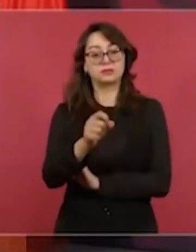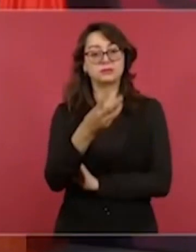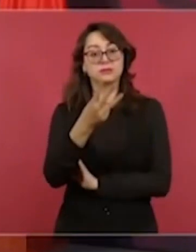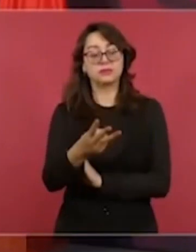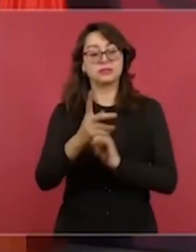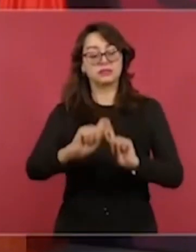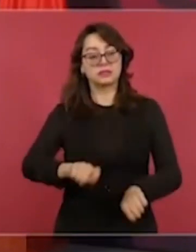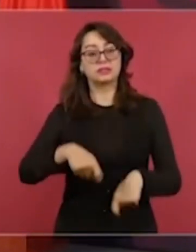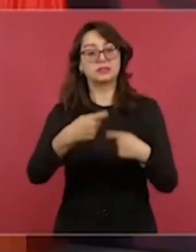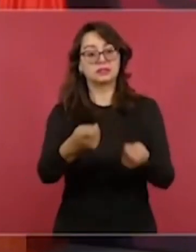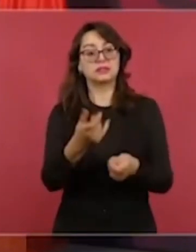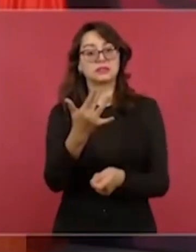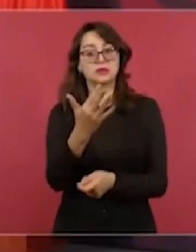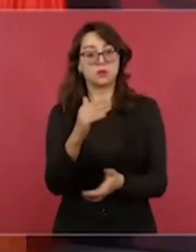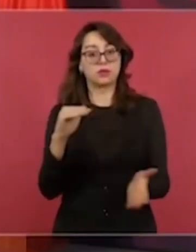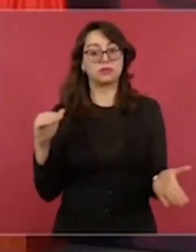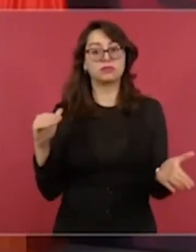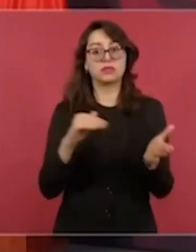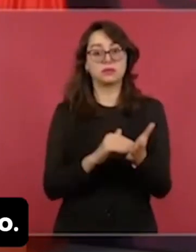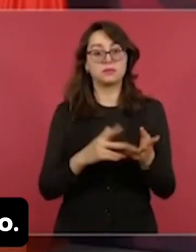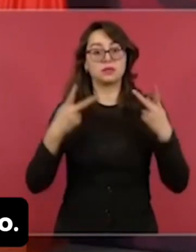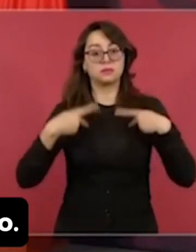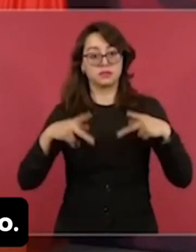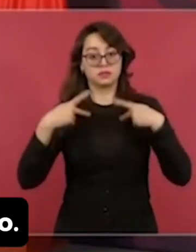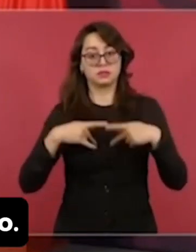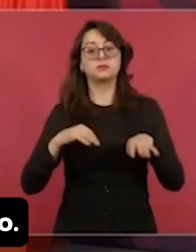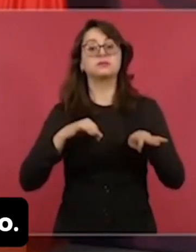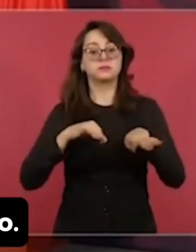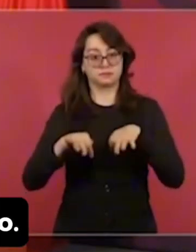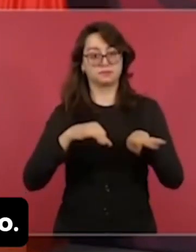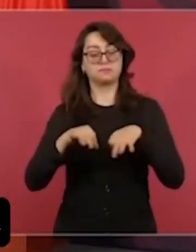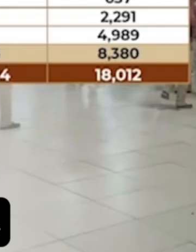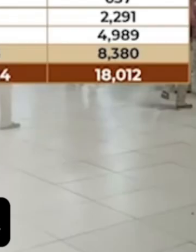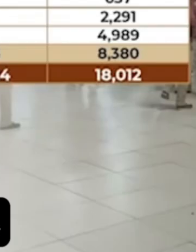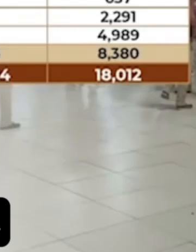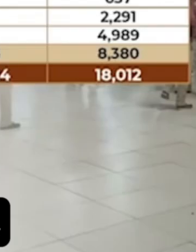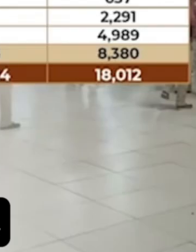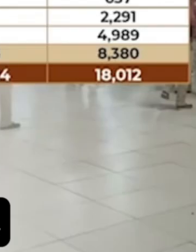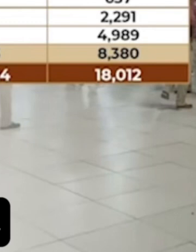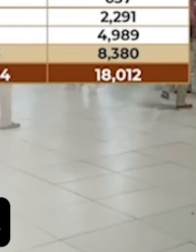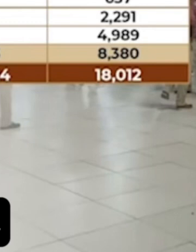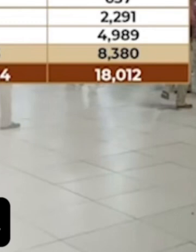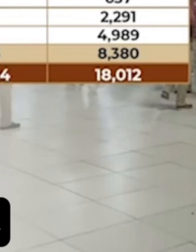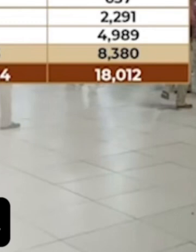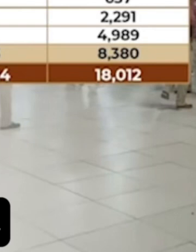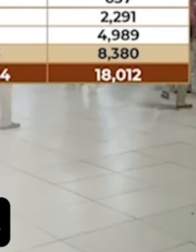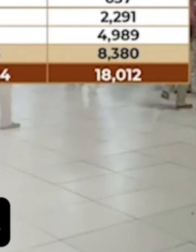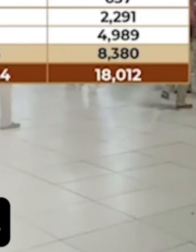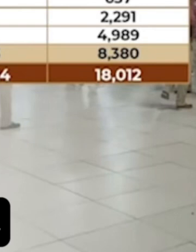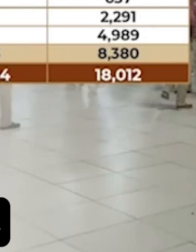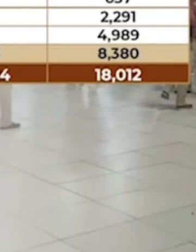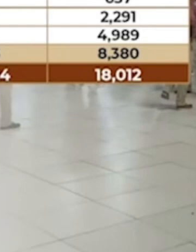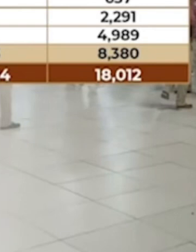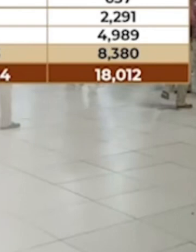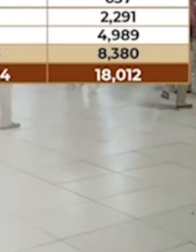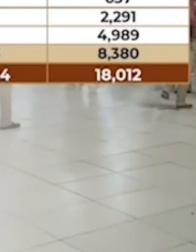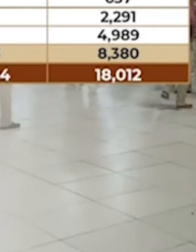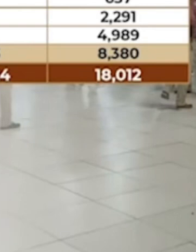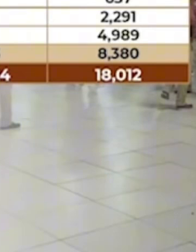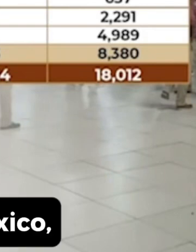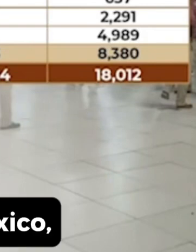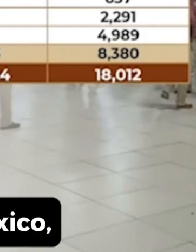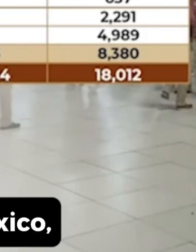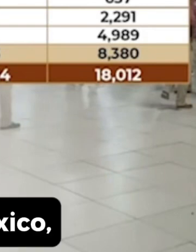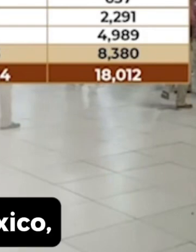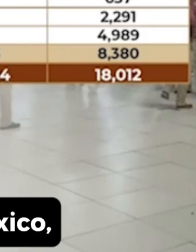50,000 trabajadoras y trabajadores que no tenían una fuente de financiamiento de la primera etapa de siete estados Nayarit la escala con